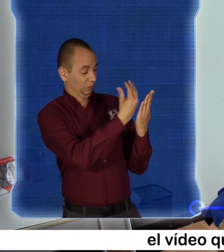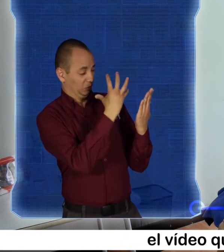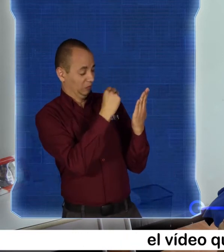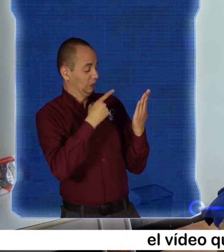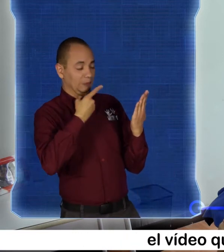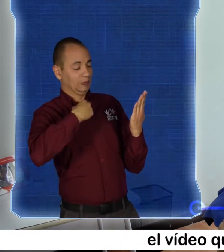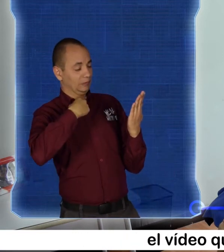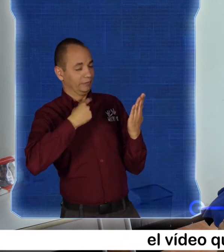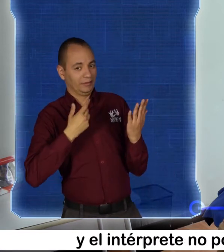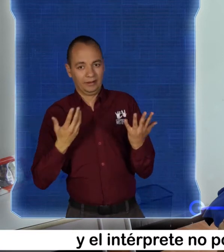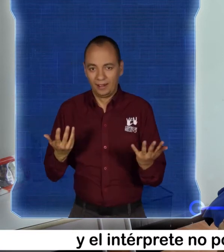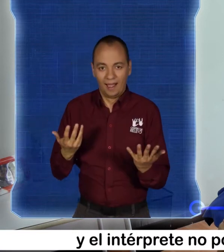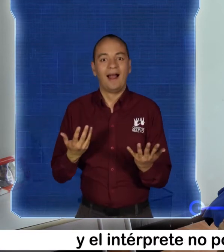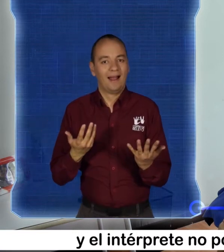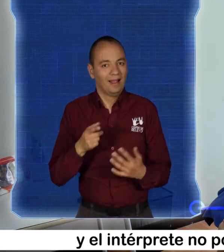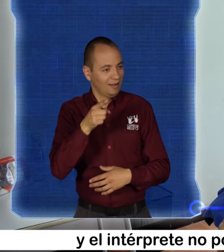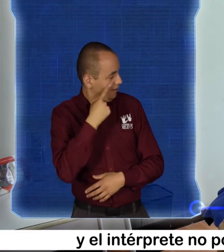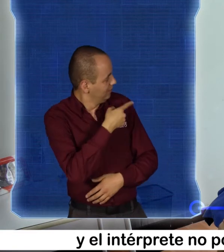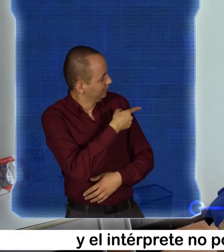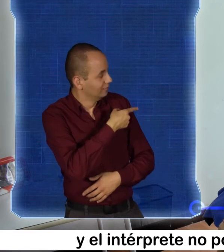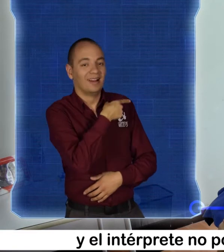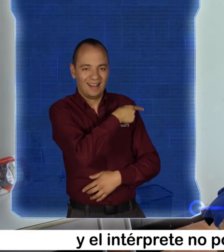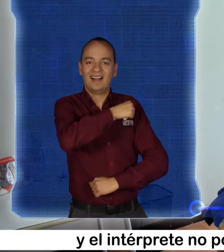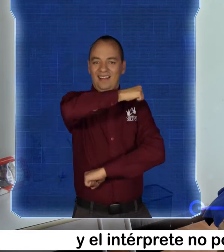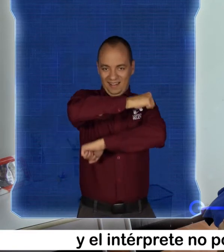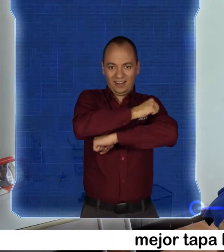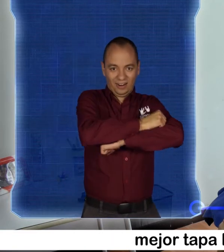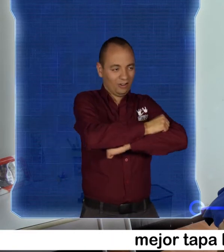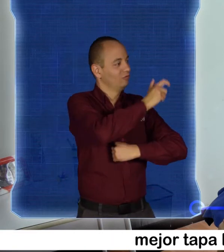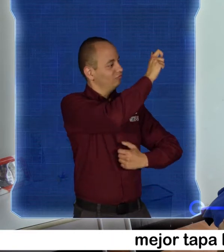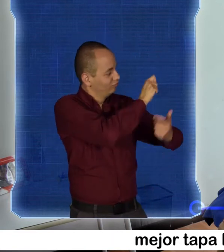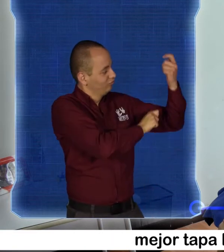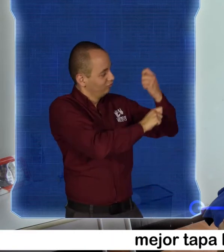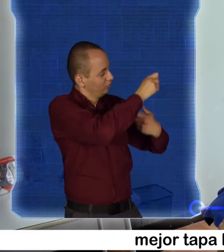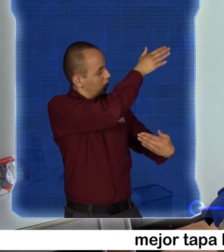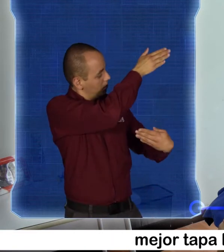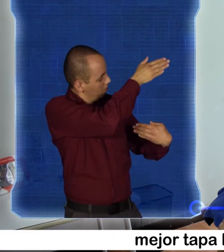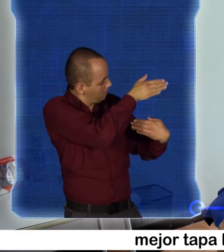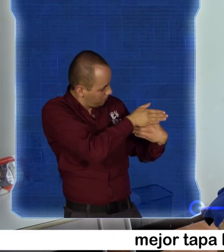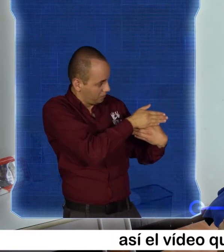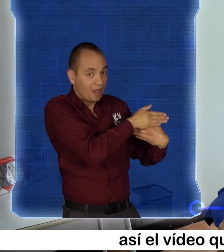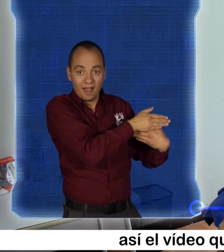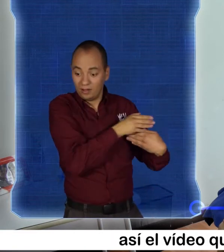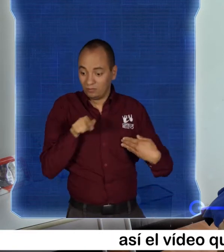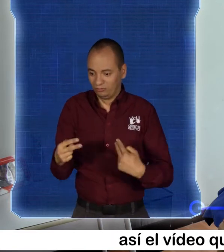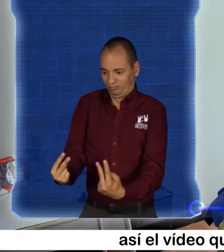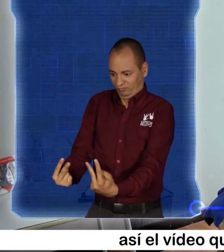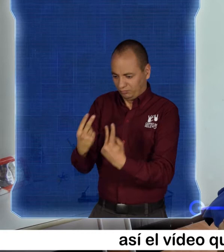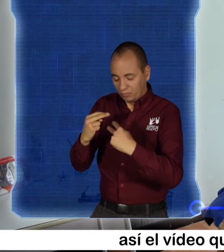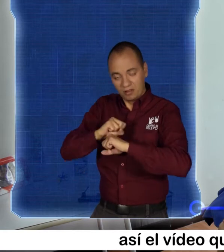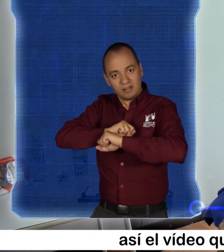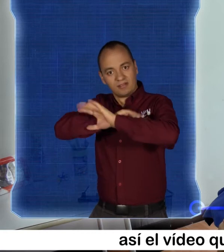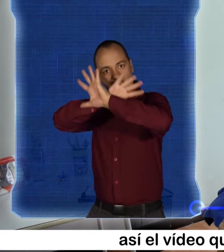el video quedará oscuro y el intérprete no podrá ver bien las señas. Mejor tapa la luz del fondo, así el video